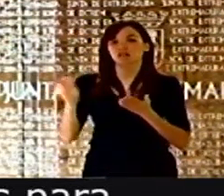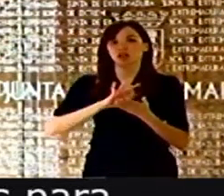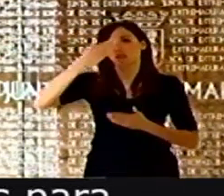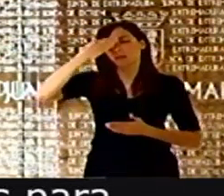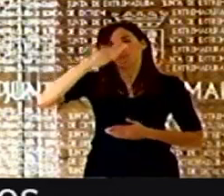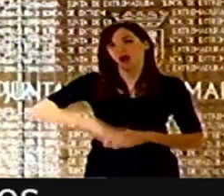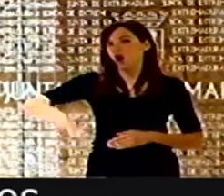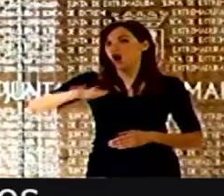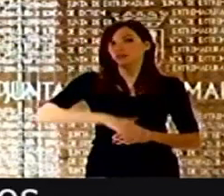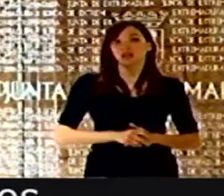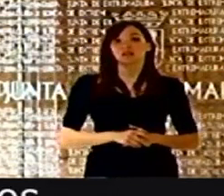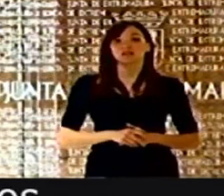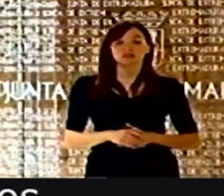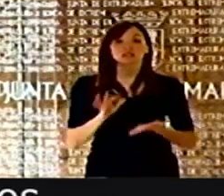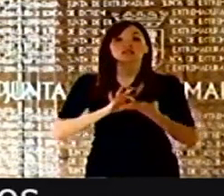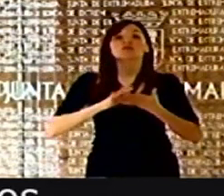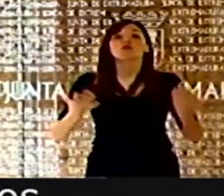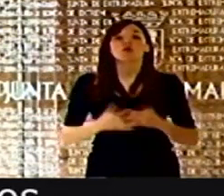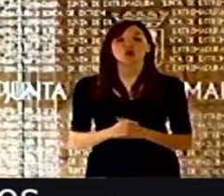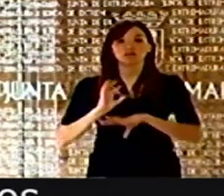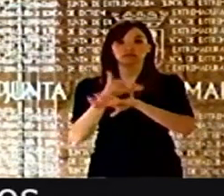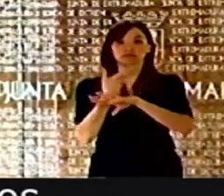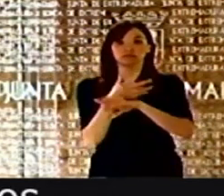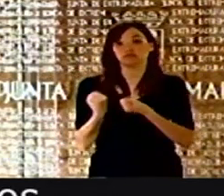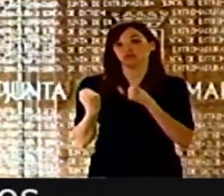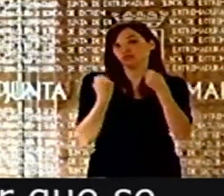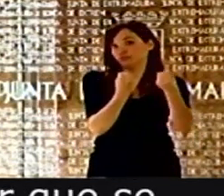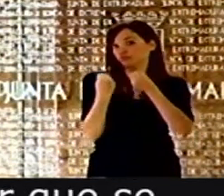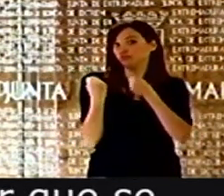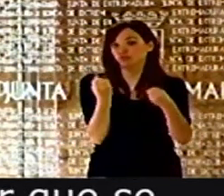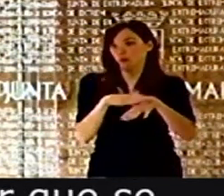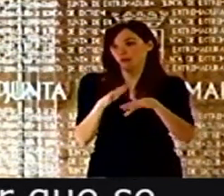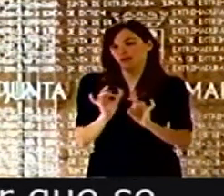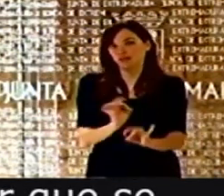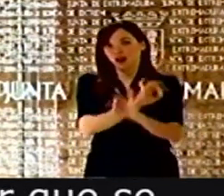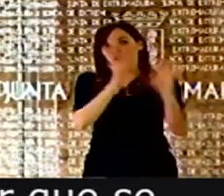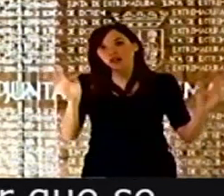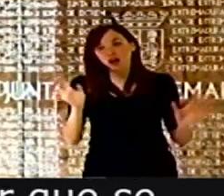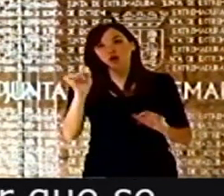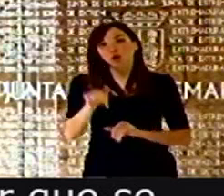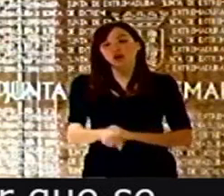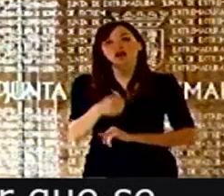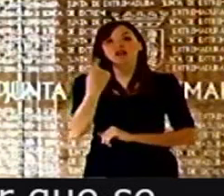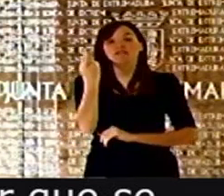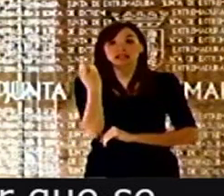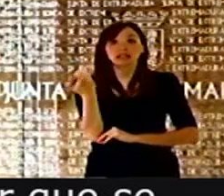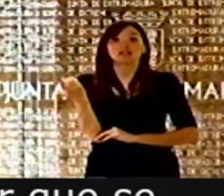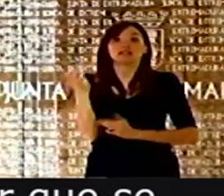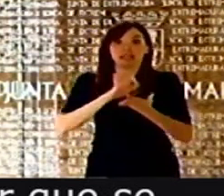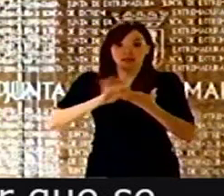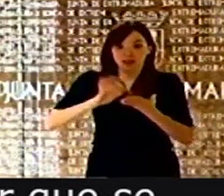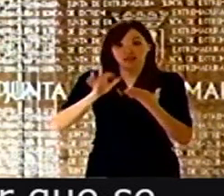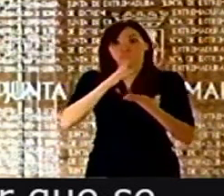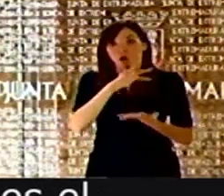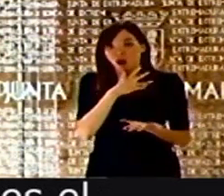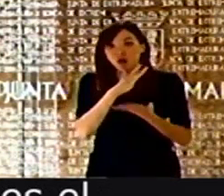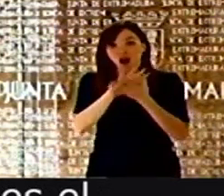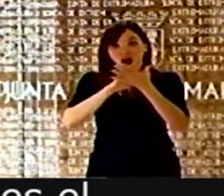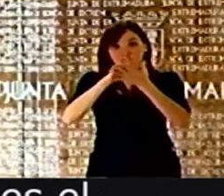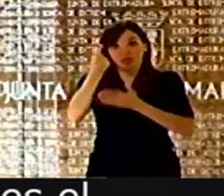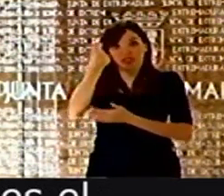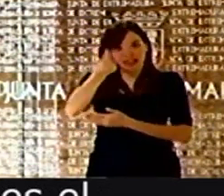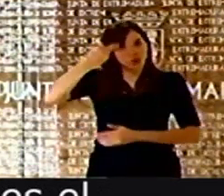fundamental, que es el transporte sanitario terrestre, para lo que existe, como no puede ser de otra manera, hablando del servicio que estamos hablando, del dinero